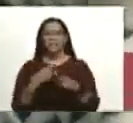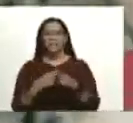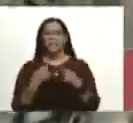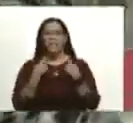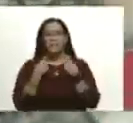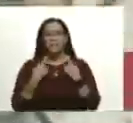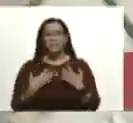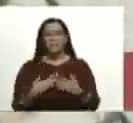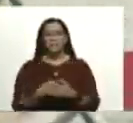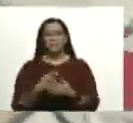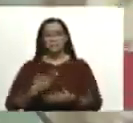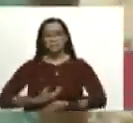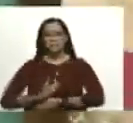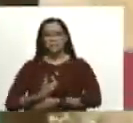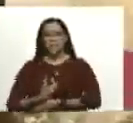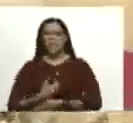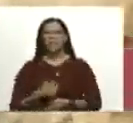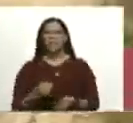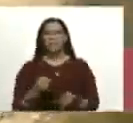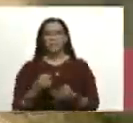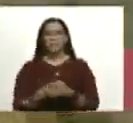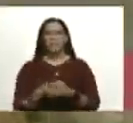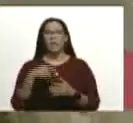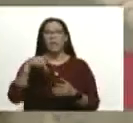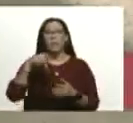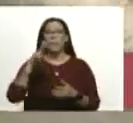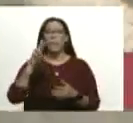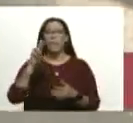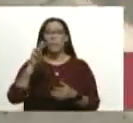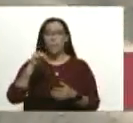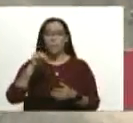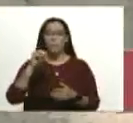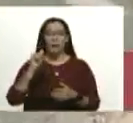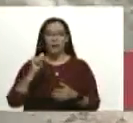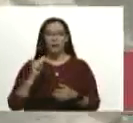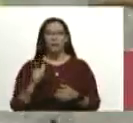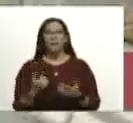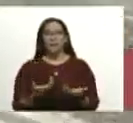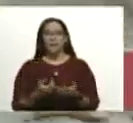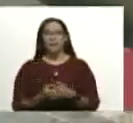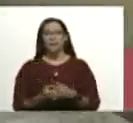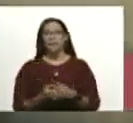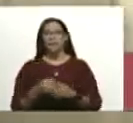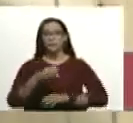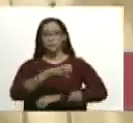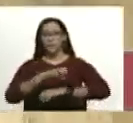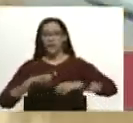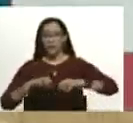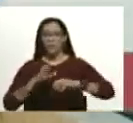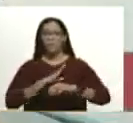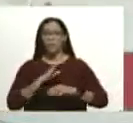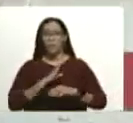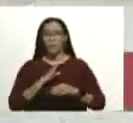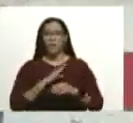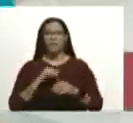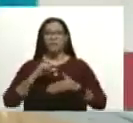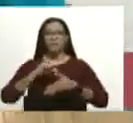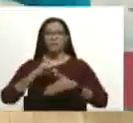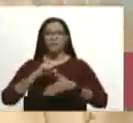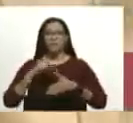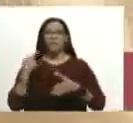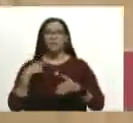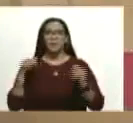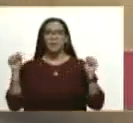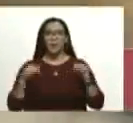que tuviste en tus brazos, es una especie de puma. Es un puma, que es un animal propio de aquí, de Latinoamérica, y lo tenemos